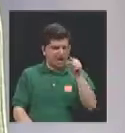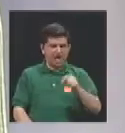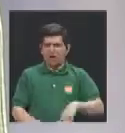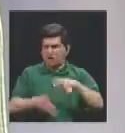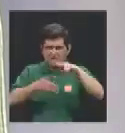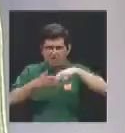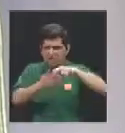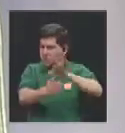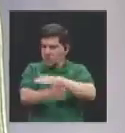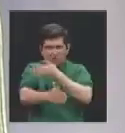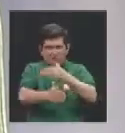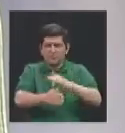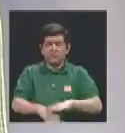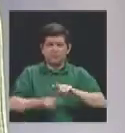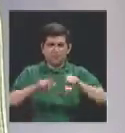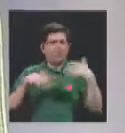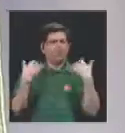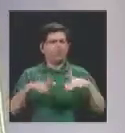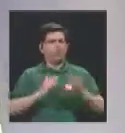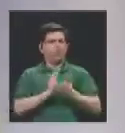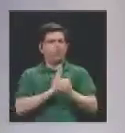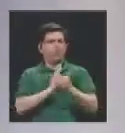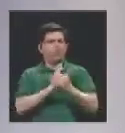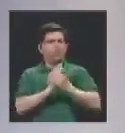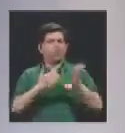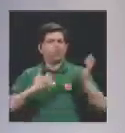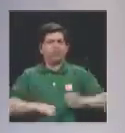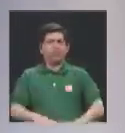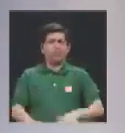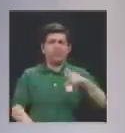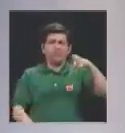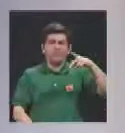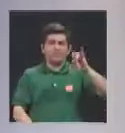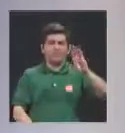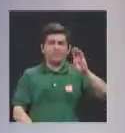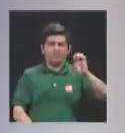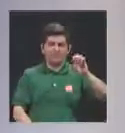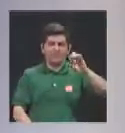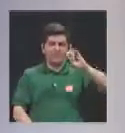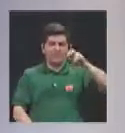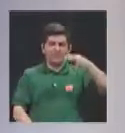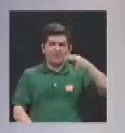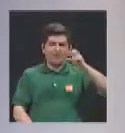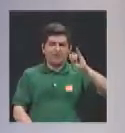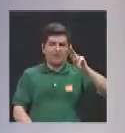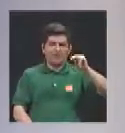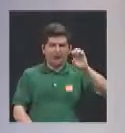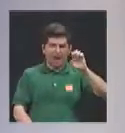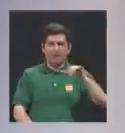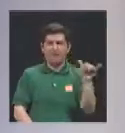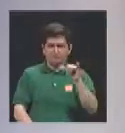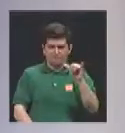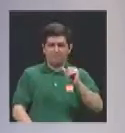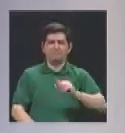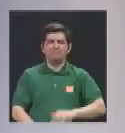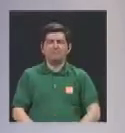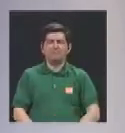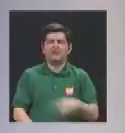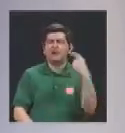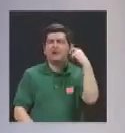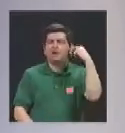Escuchamos un jazz y tal vez un guitarrista hace un do mayor,